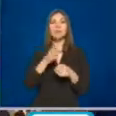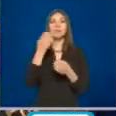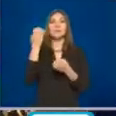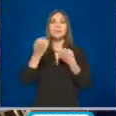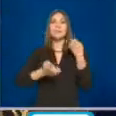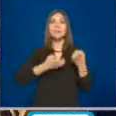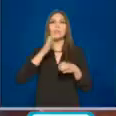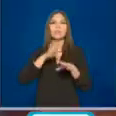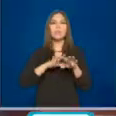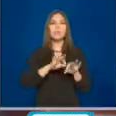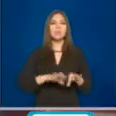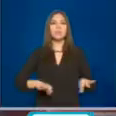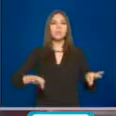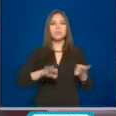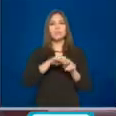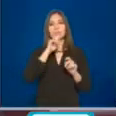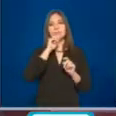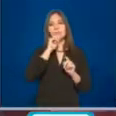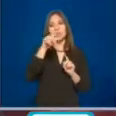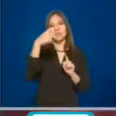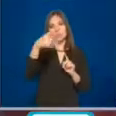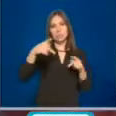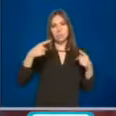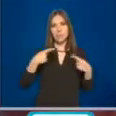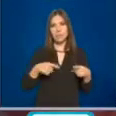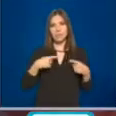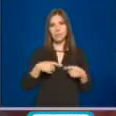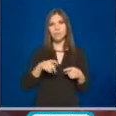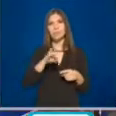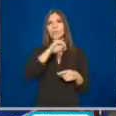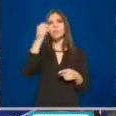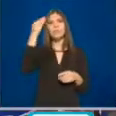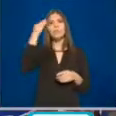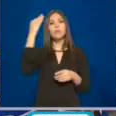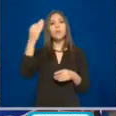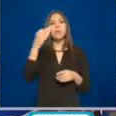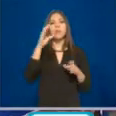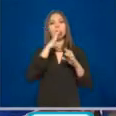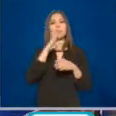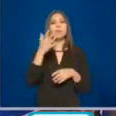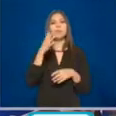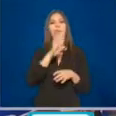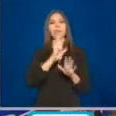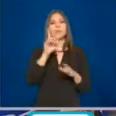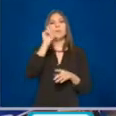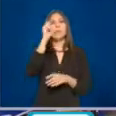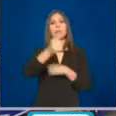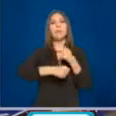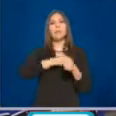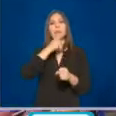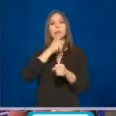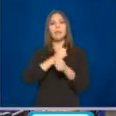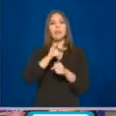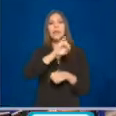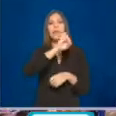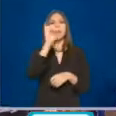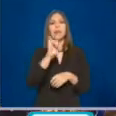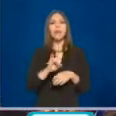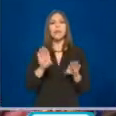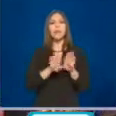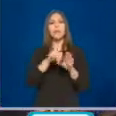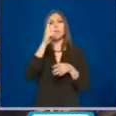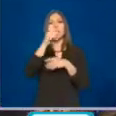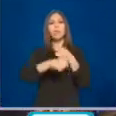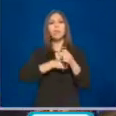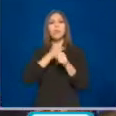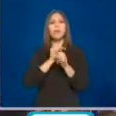persona más importante de mi vida, que soy yo. Claro. No me había dado este tiempo en muchos años de carrera, casi ya 20 años de carrera, y nunca había tomado como un año